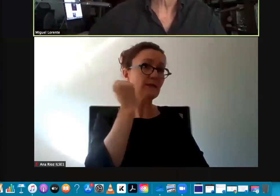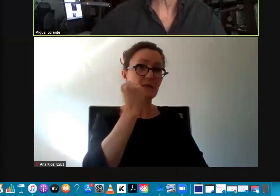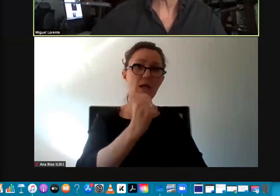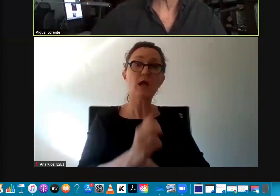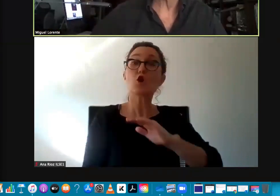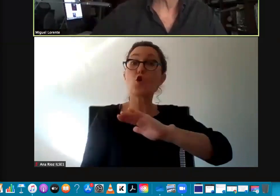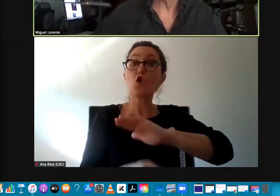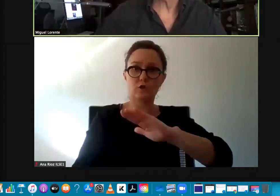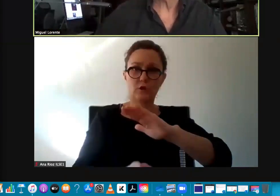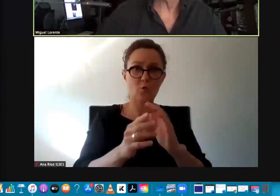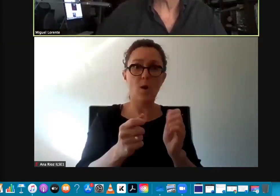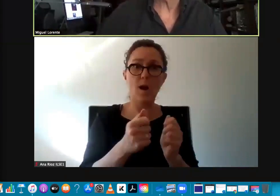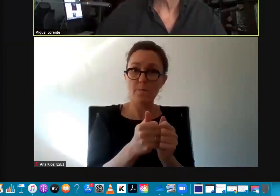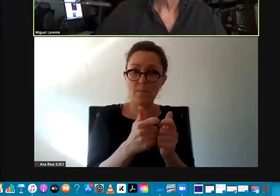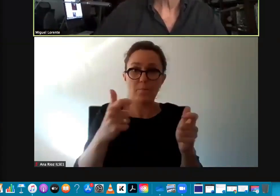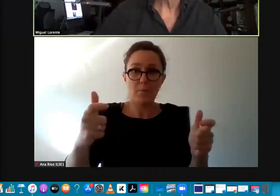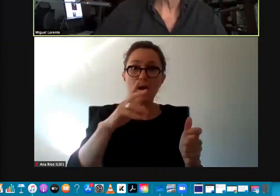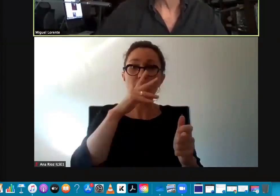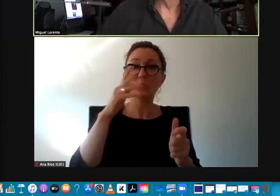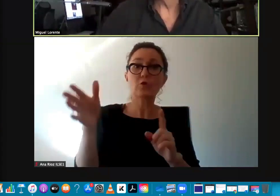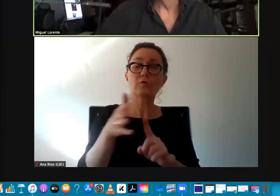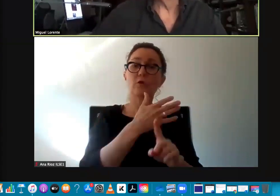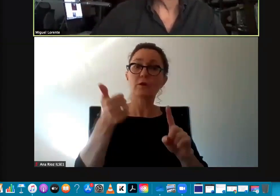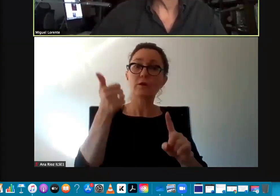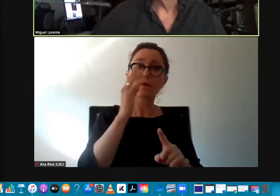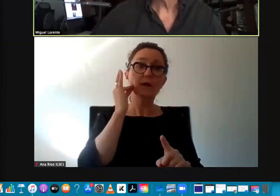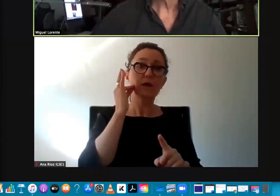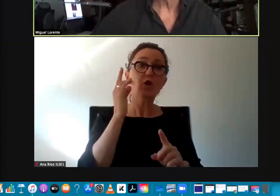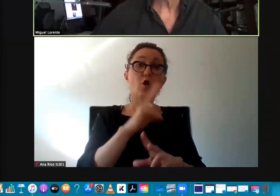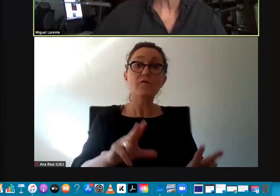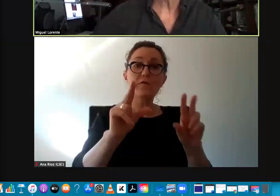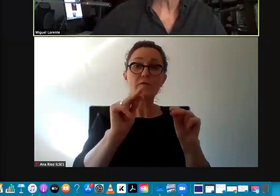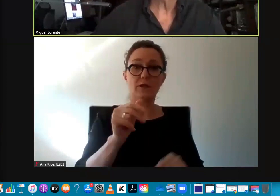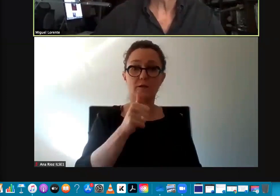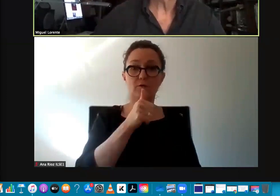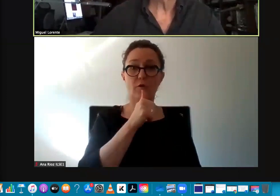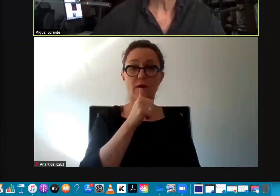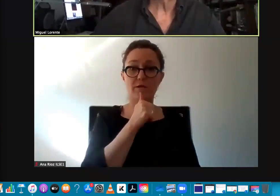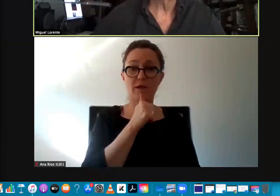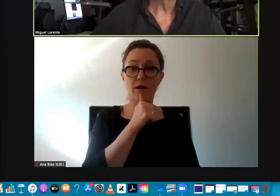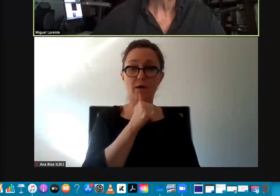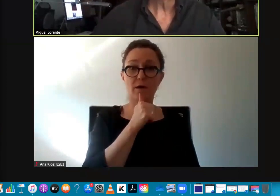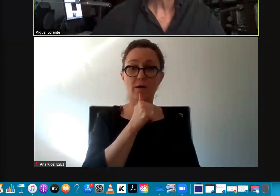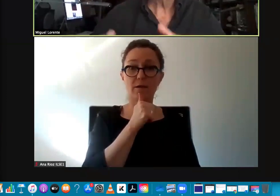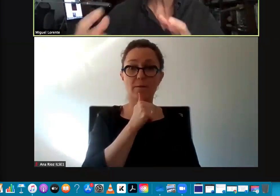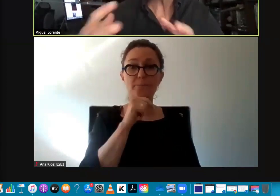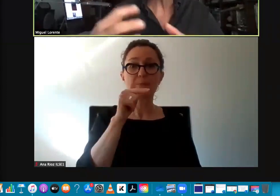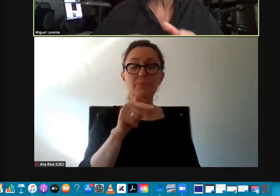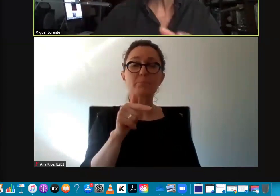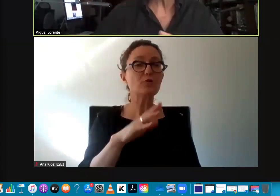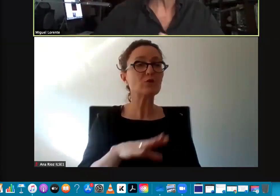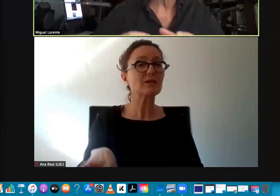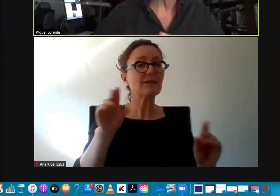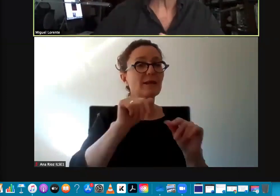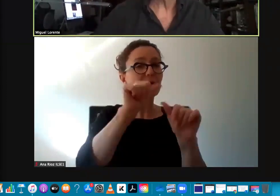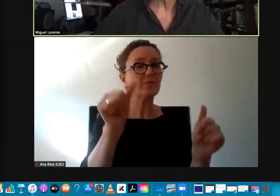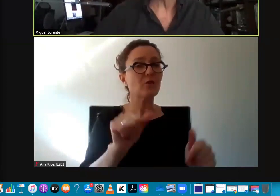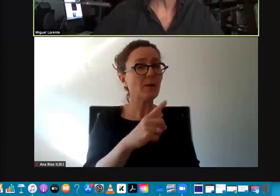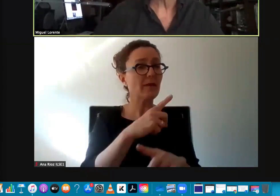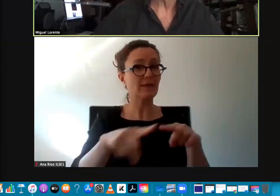no hemos acabado con la violencia de género, da un significado completamente distinto. Y en esa